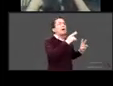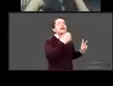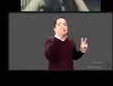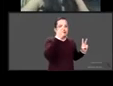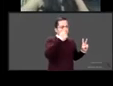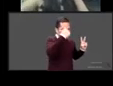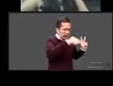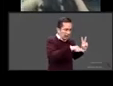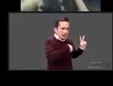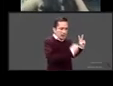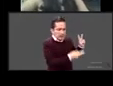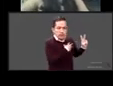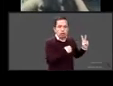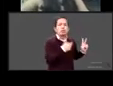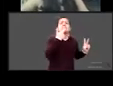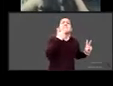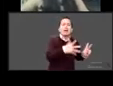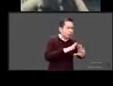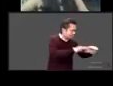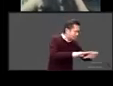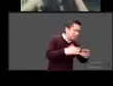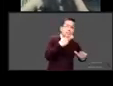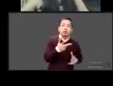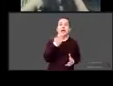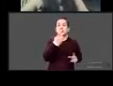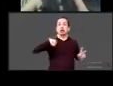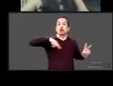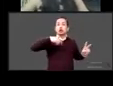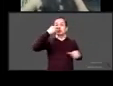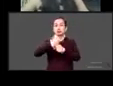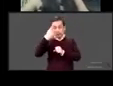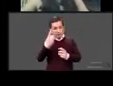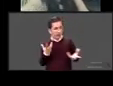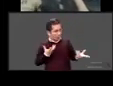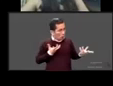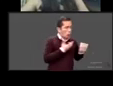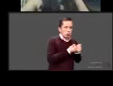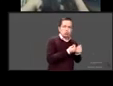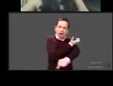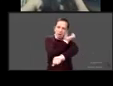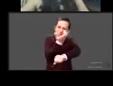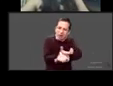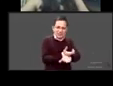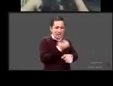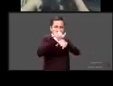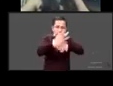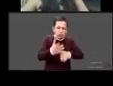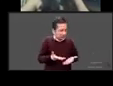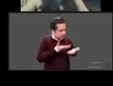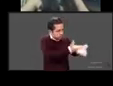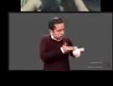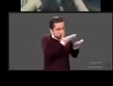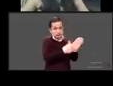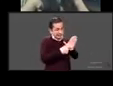partiendo de esa premisa es cómo vamos acompañándoles, cómo les vamos acercando la información, para que puedan ejercer formas,